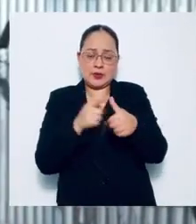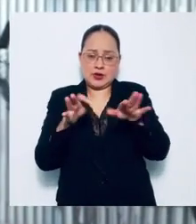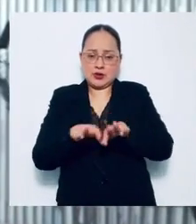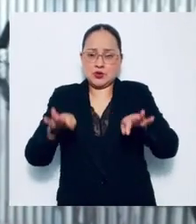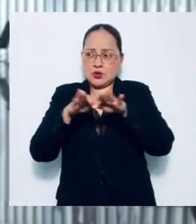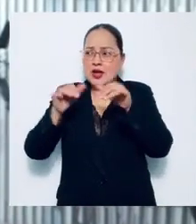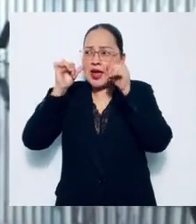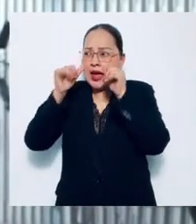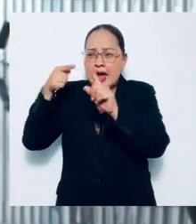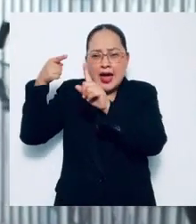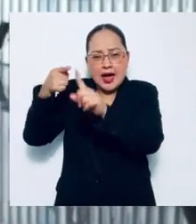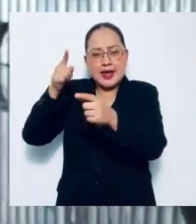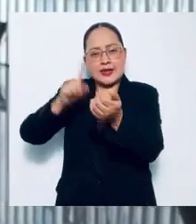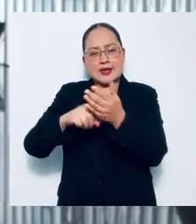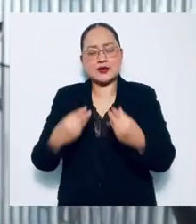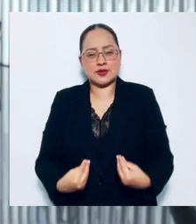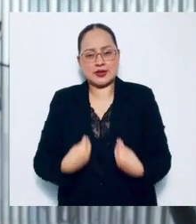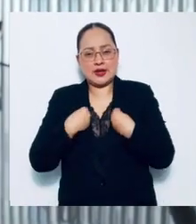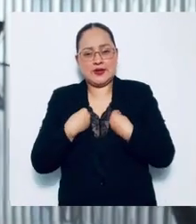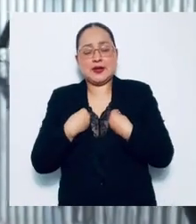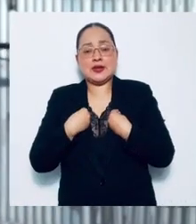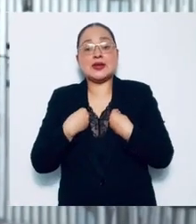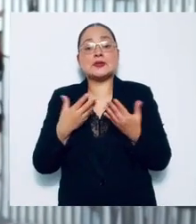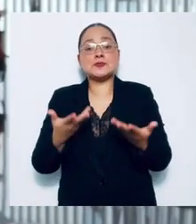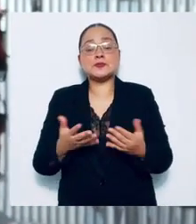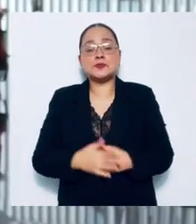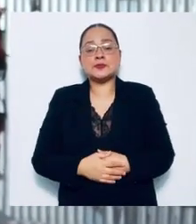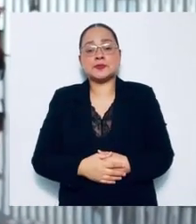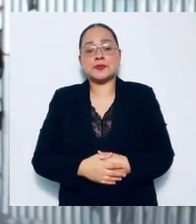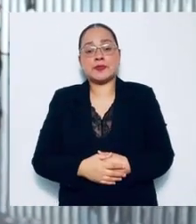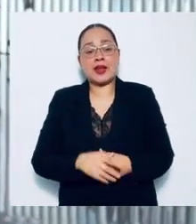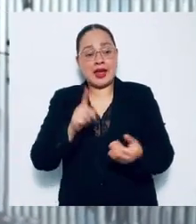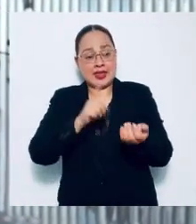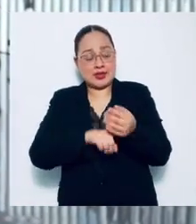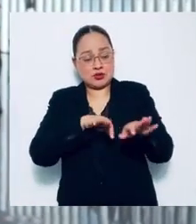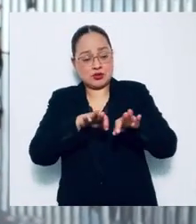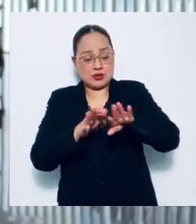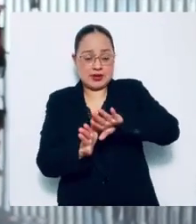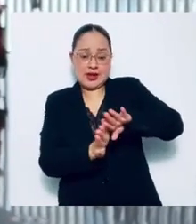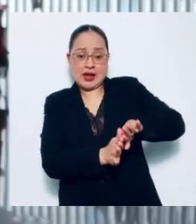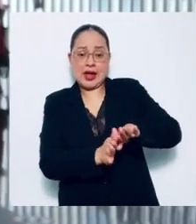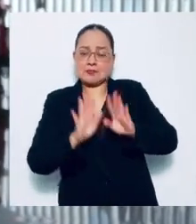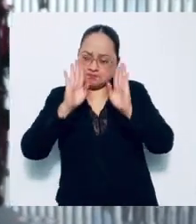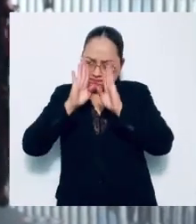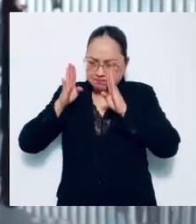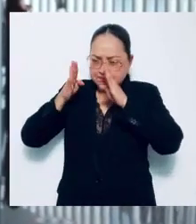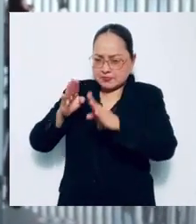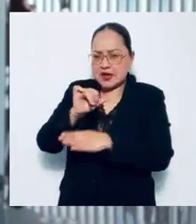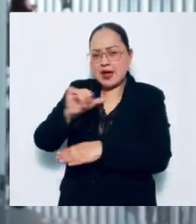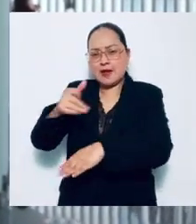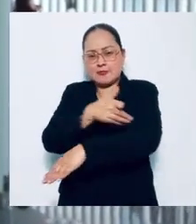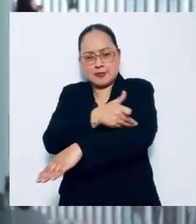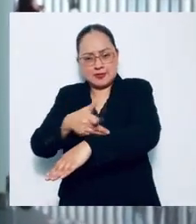prioridad en tu vida, dejar el trabajo en el trabajo y estar con tu